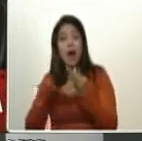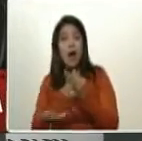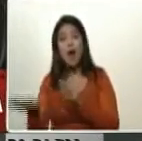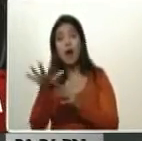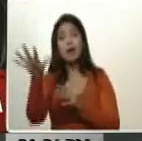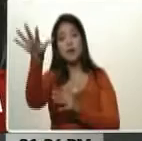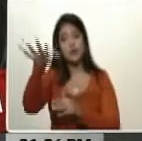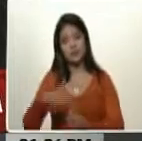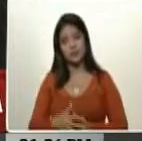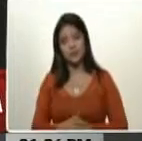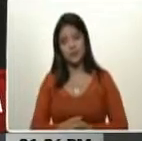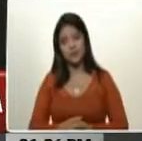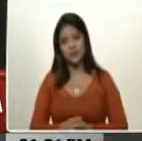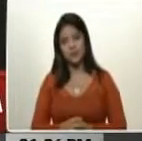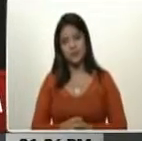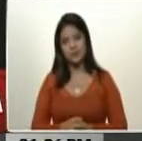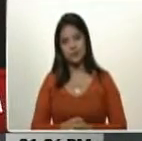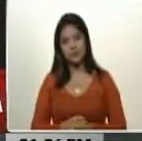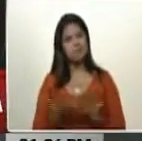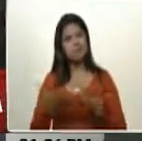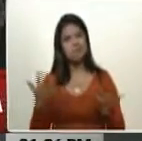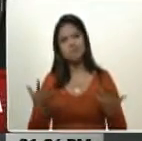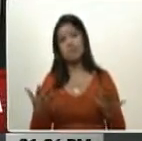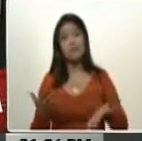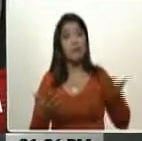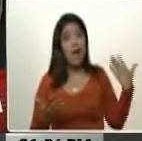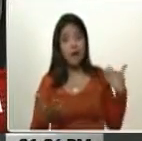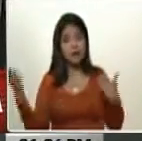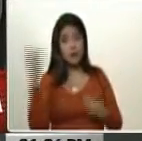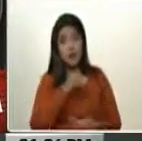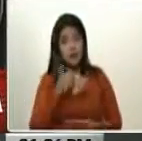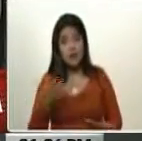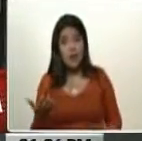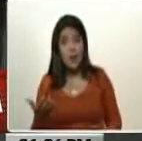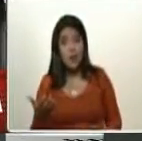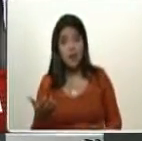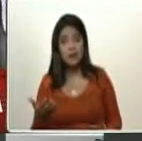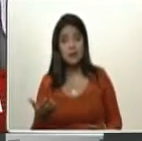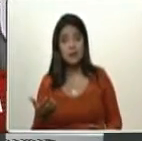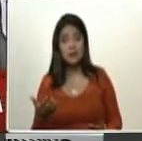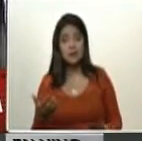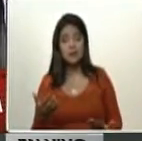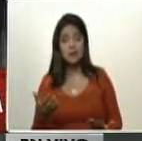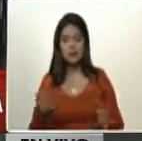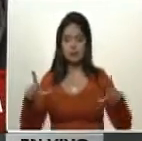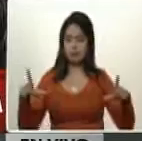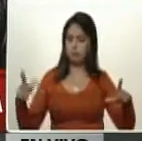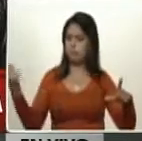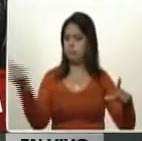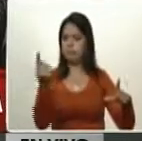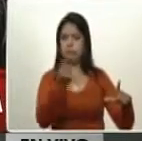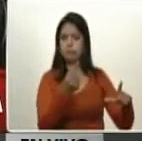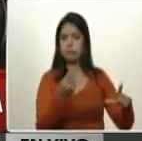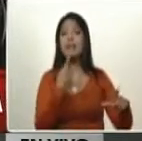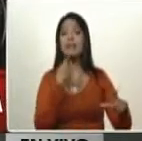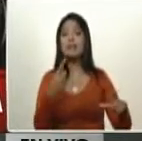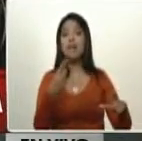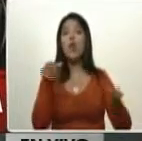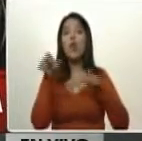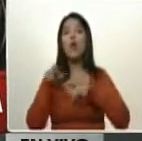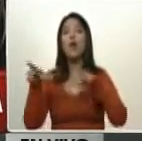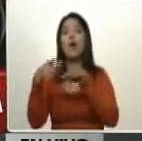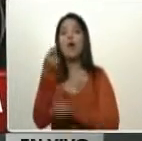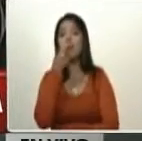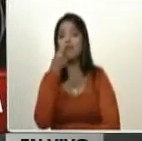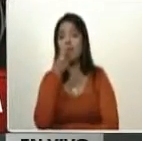marginales, que sencillamente no existían en la cartografía y los llamaban áreas verdes todavía